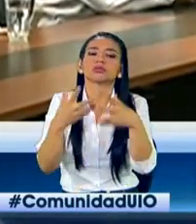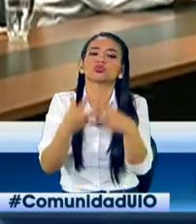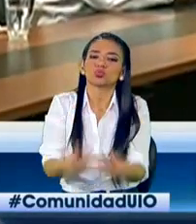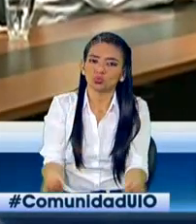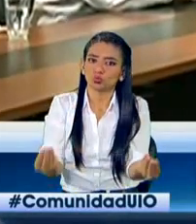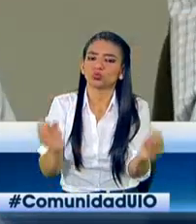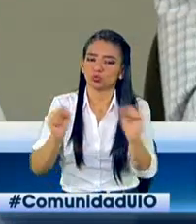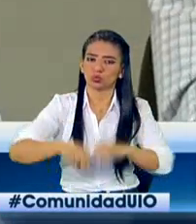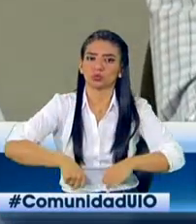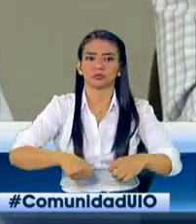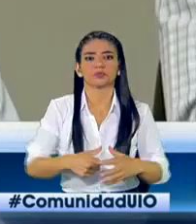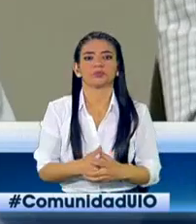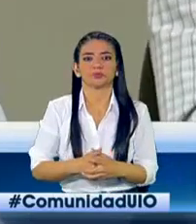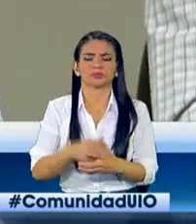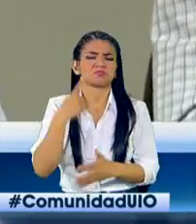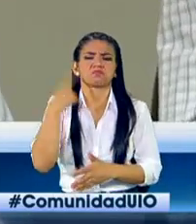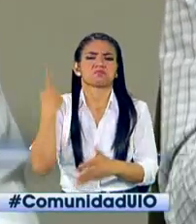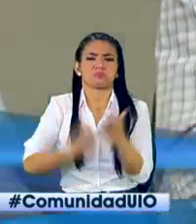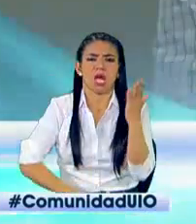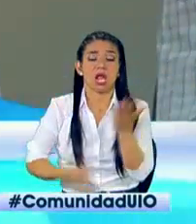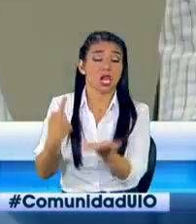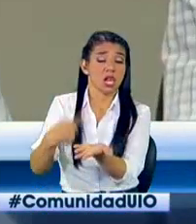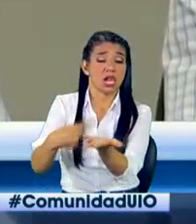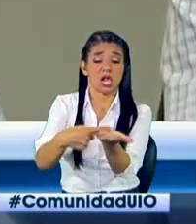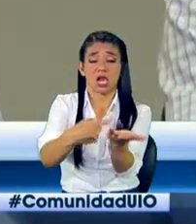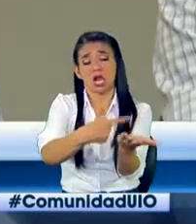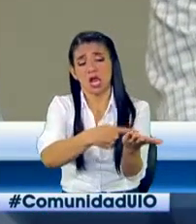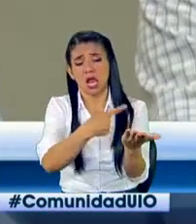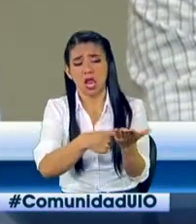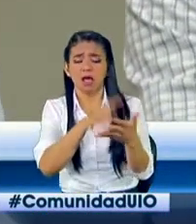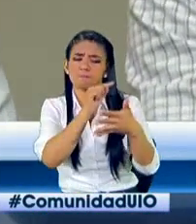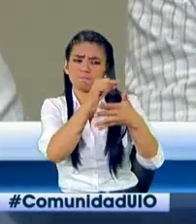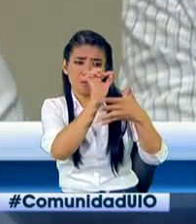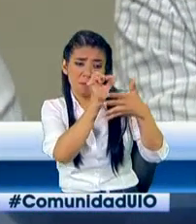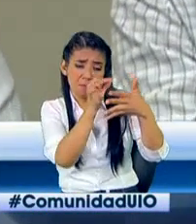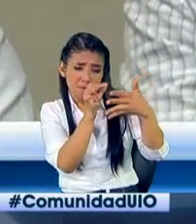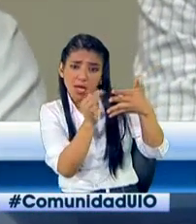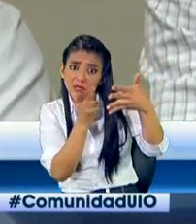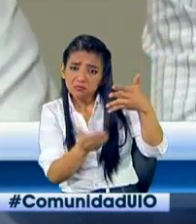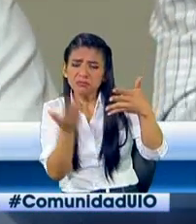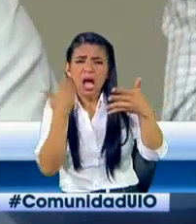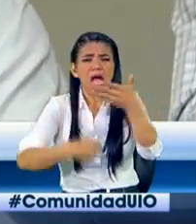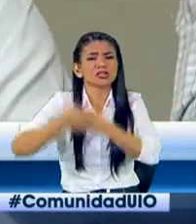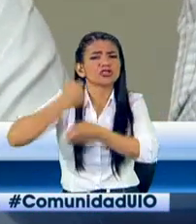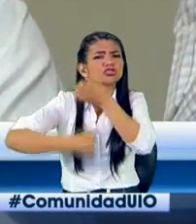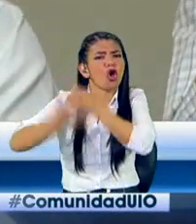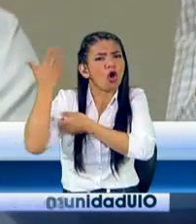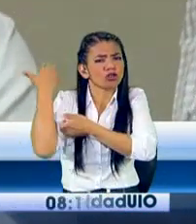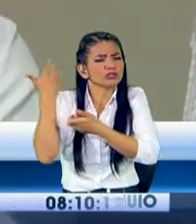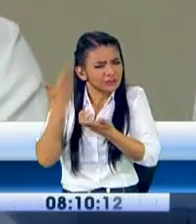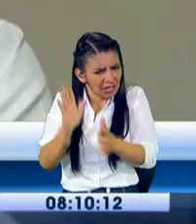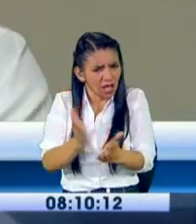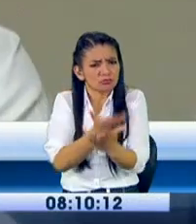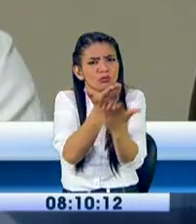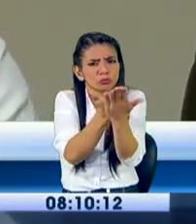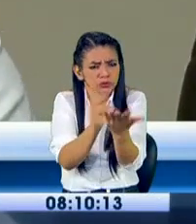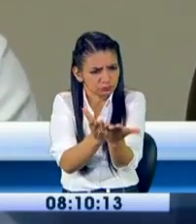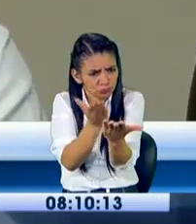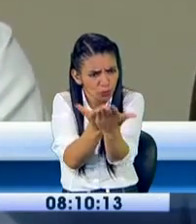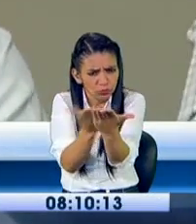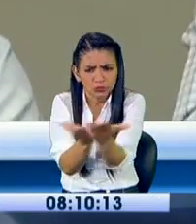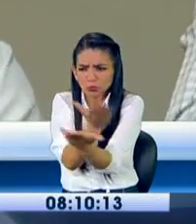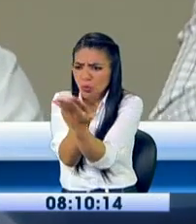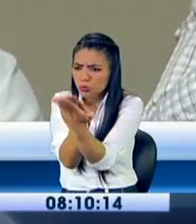normas. Mientras tanto, la decisión de clausurar los hoteles que eran utilizados como burdel sigue en firme. No se ha decidido aún el sitio donde